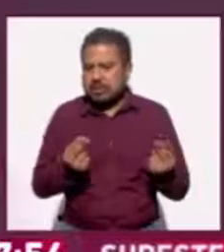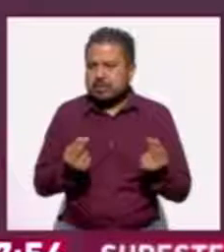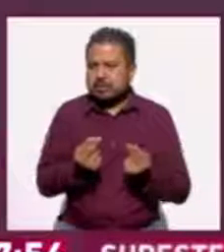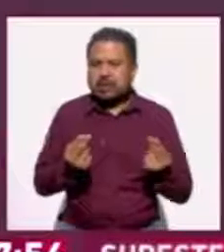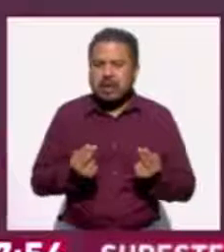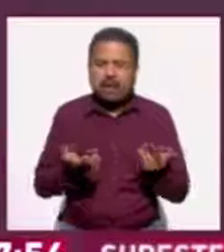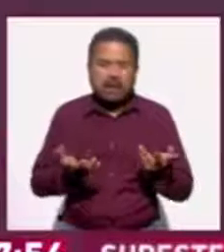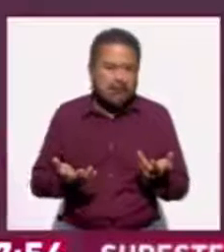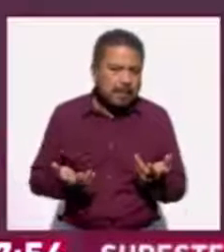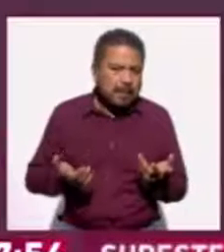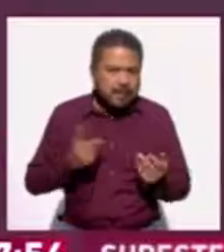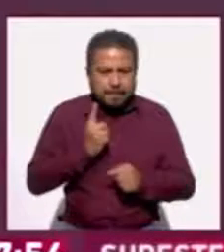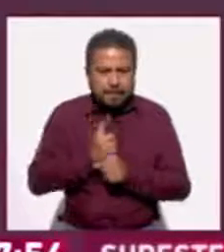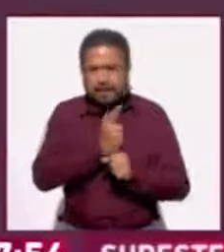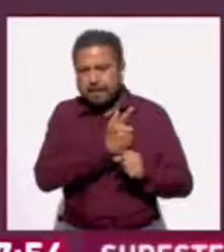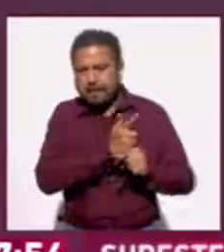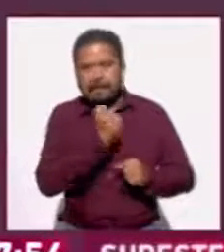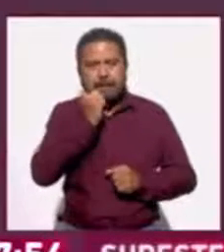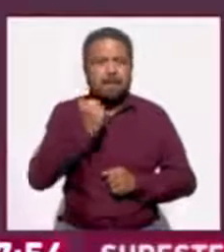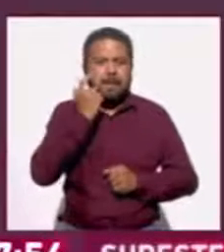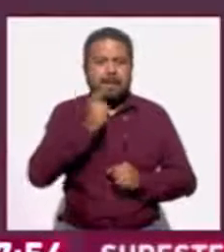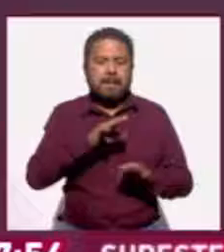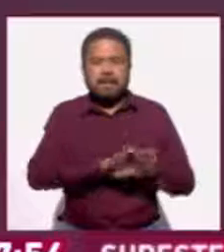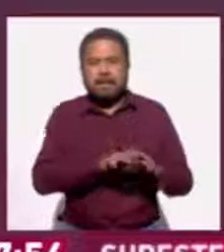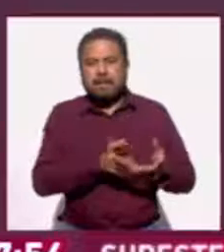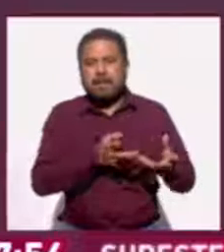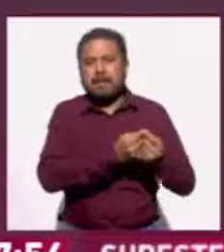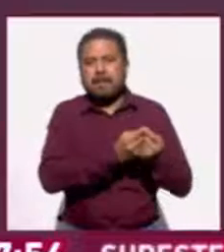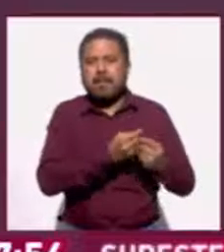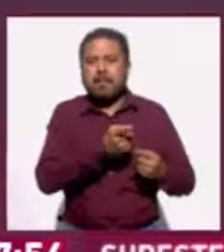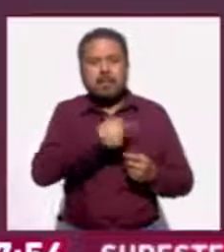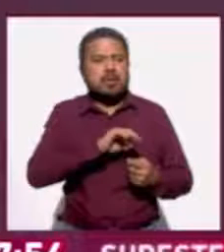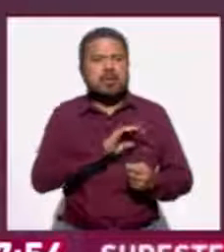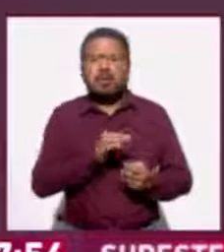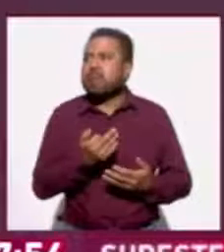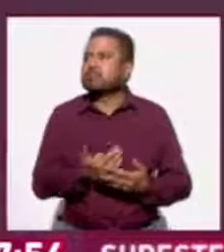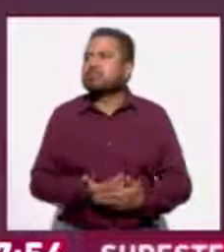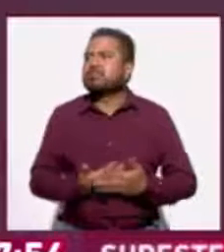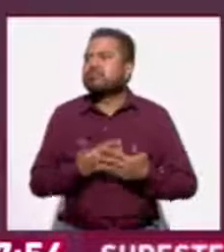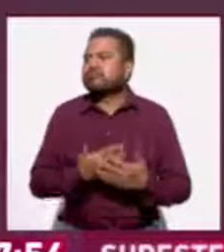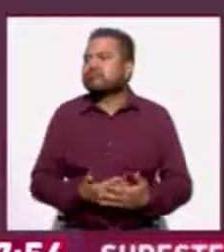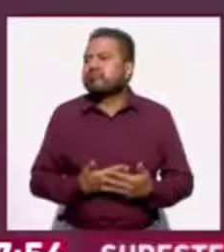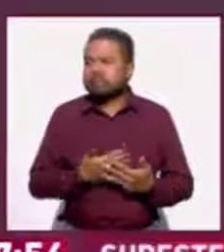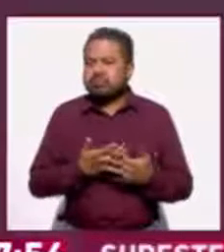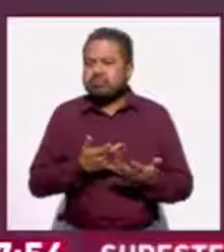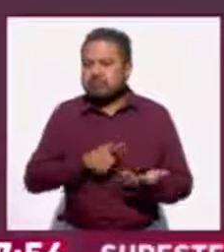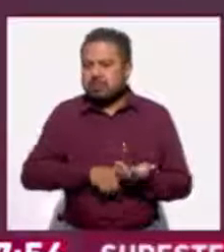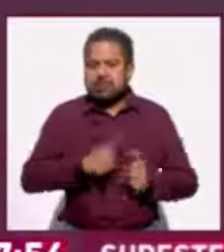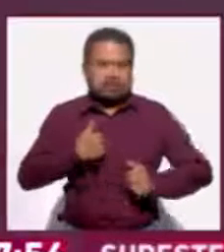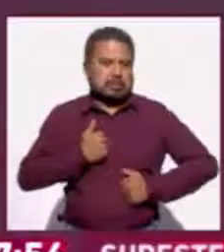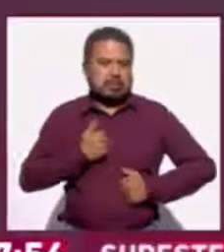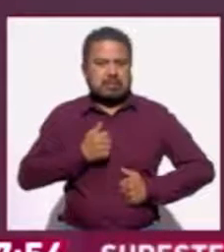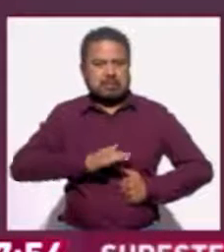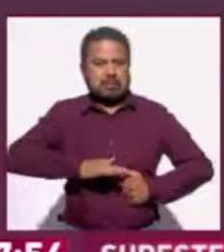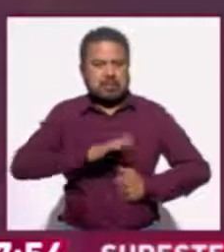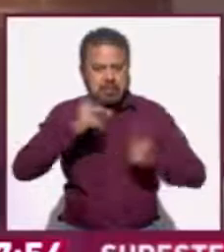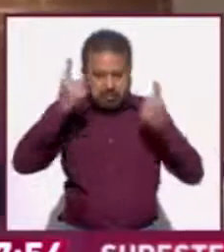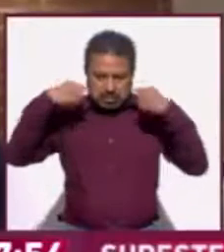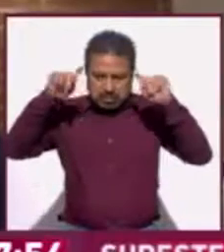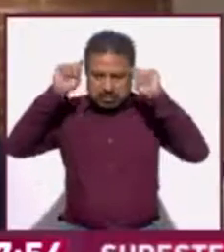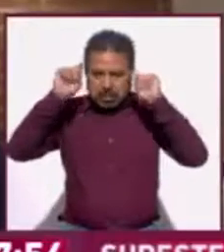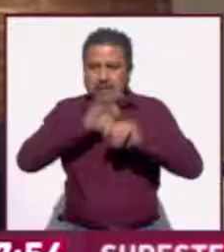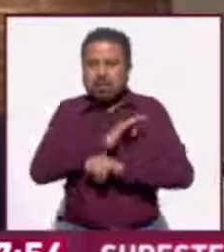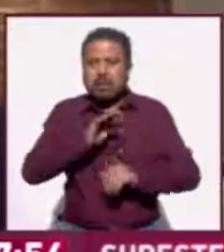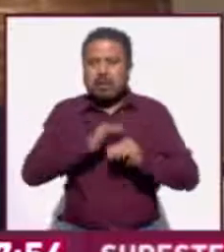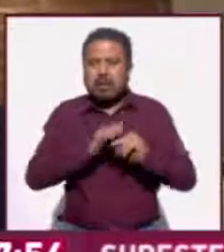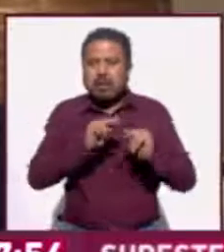necesariamente se ve como algo genérico, y entonces uno esperaría que el ejército, igual que la marina, sigan con